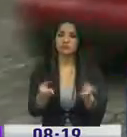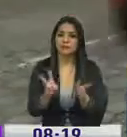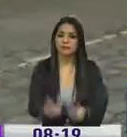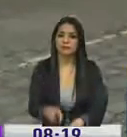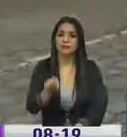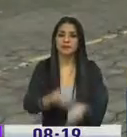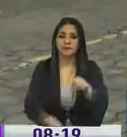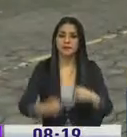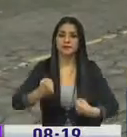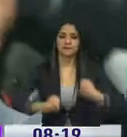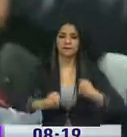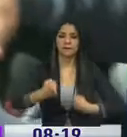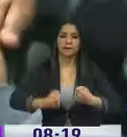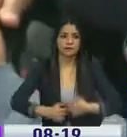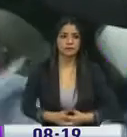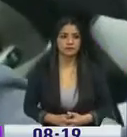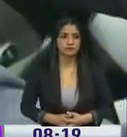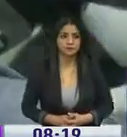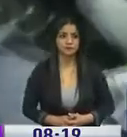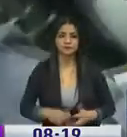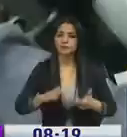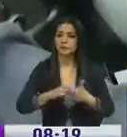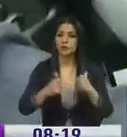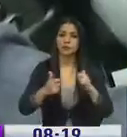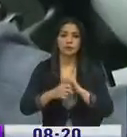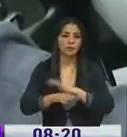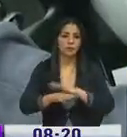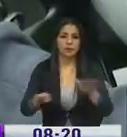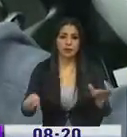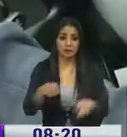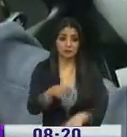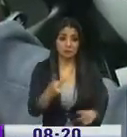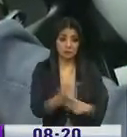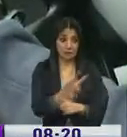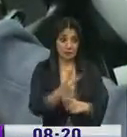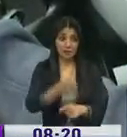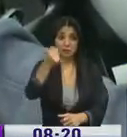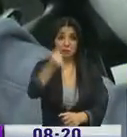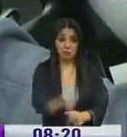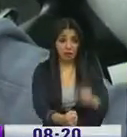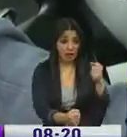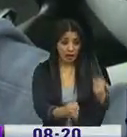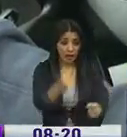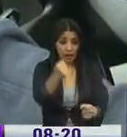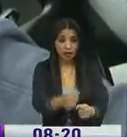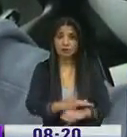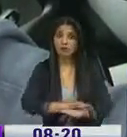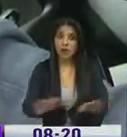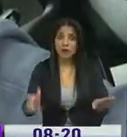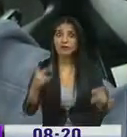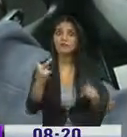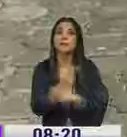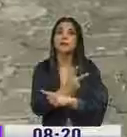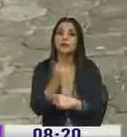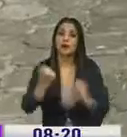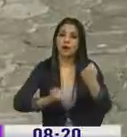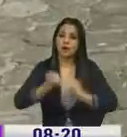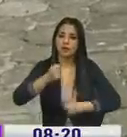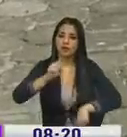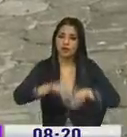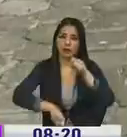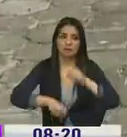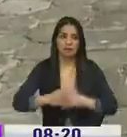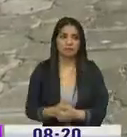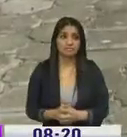daños en sus vehículos ha sido un problema si no hubiera ese peligro estos palos que en otro caso dañaría el auto para evitar